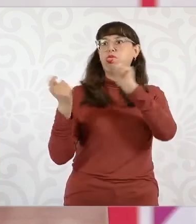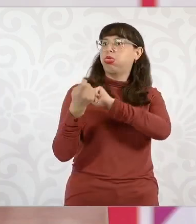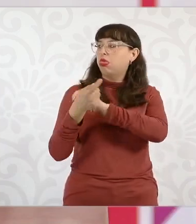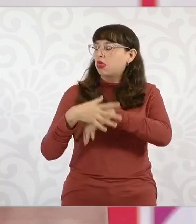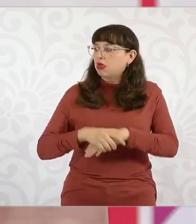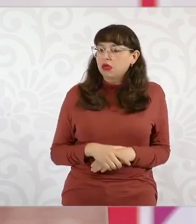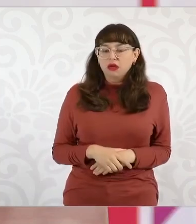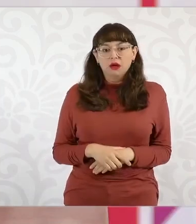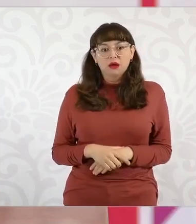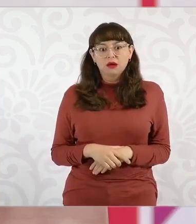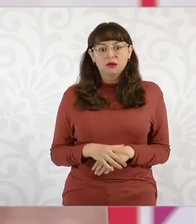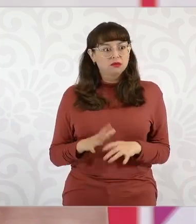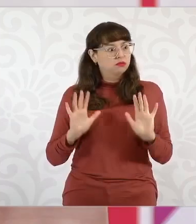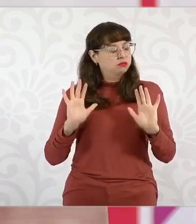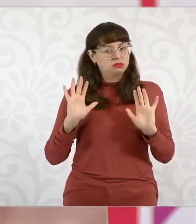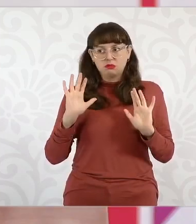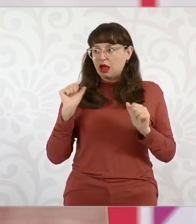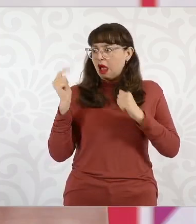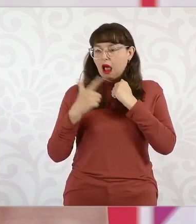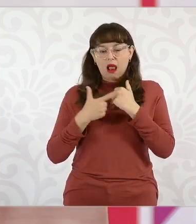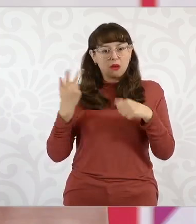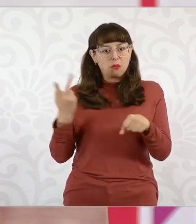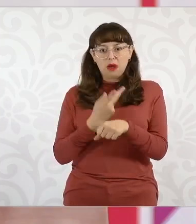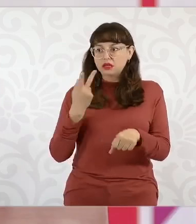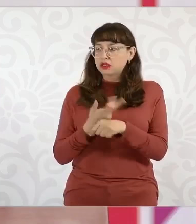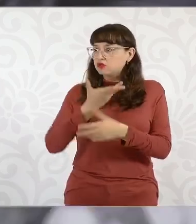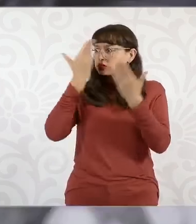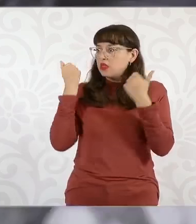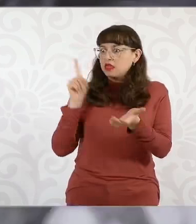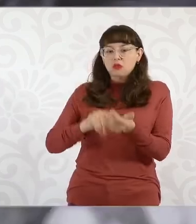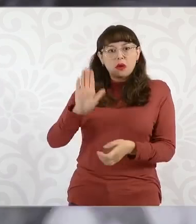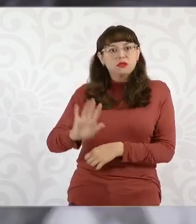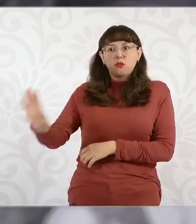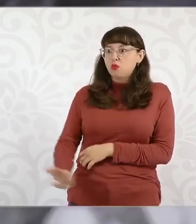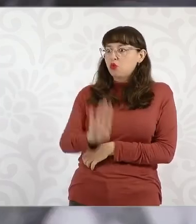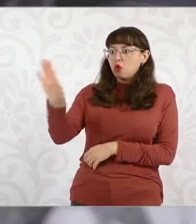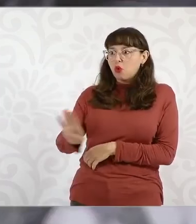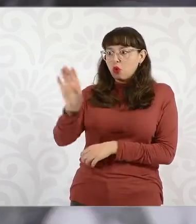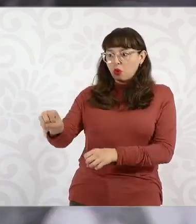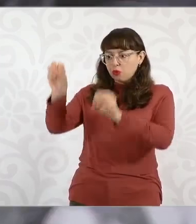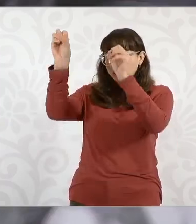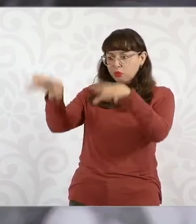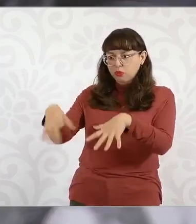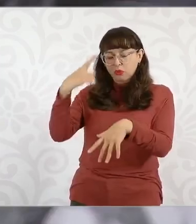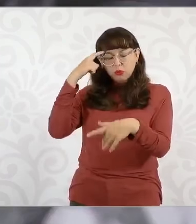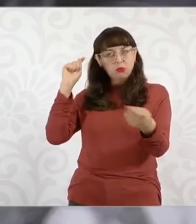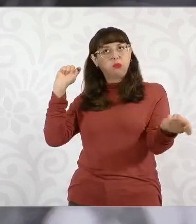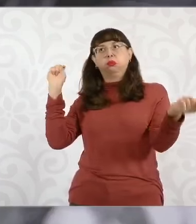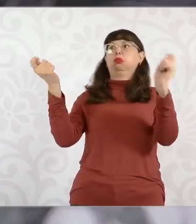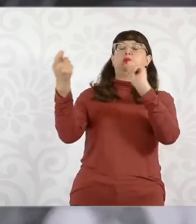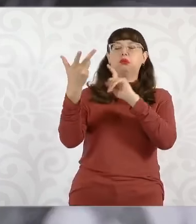Sí, como que se transforma, no sé, ha de estar embrujado. Los espíritus del pasado, no